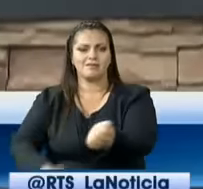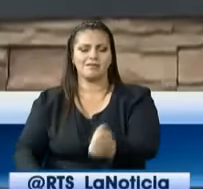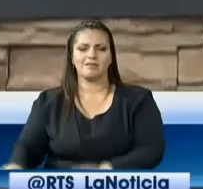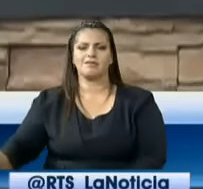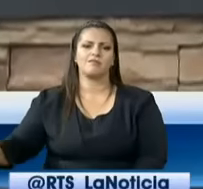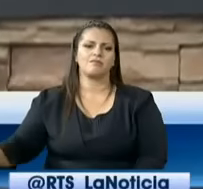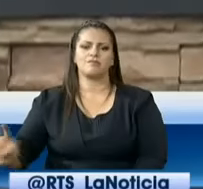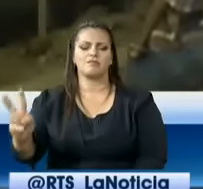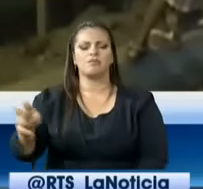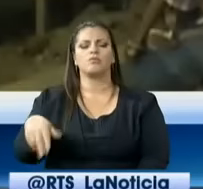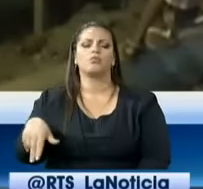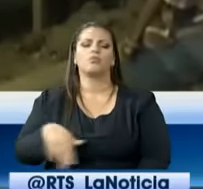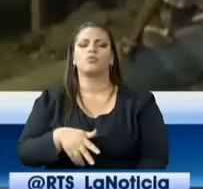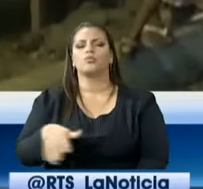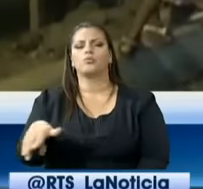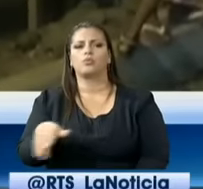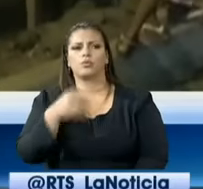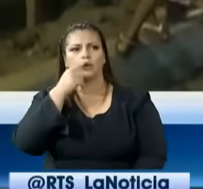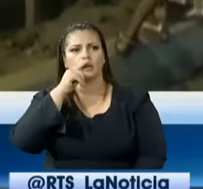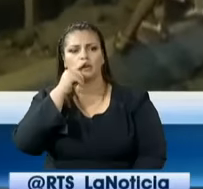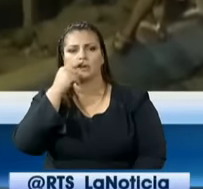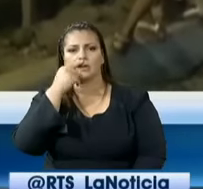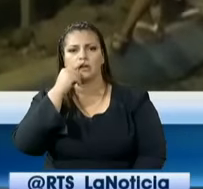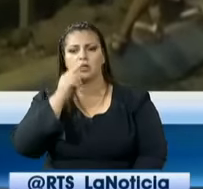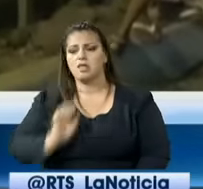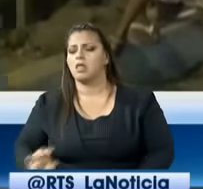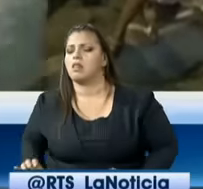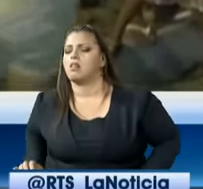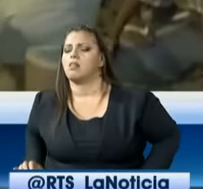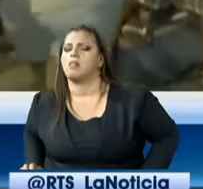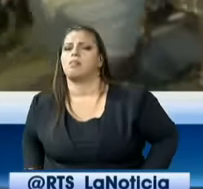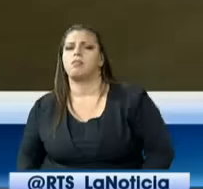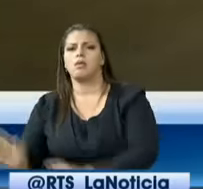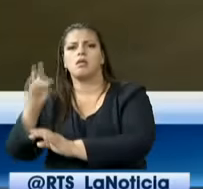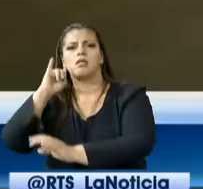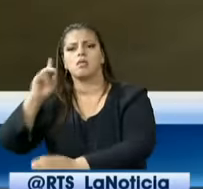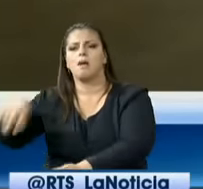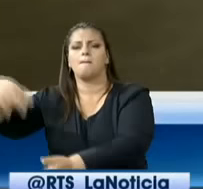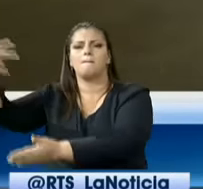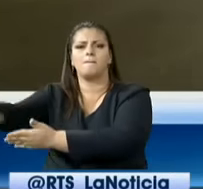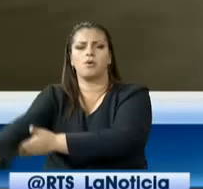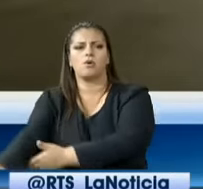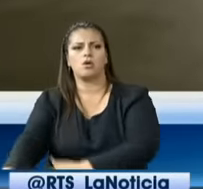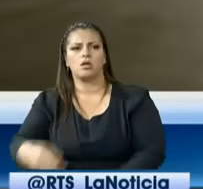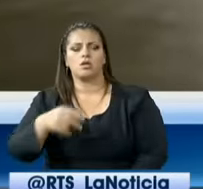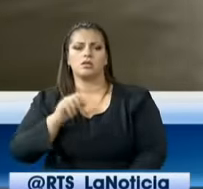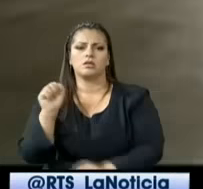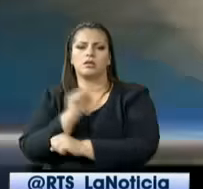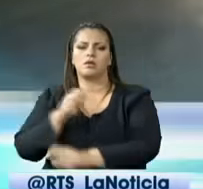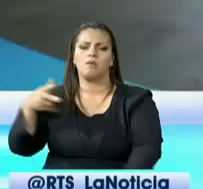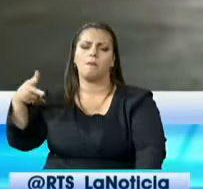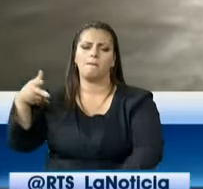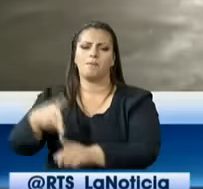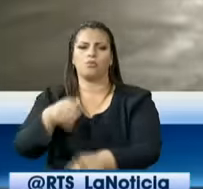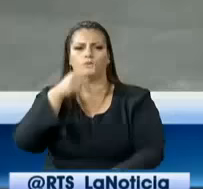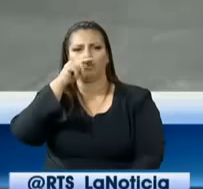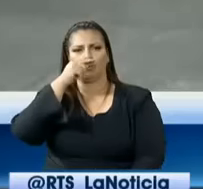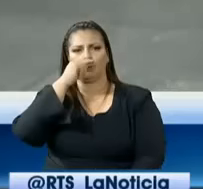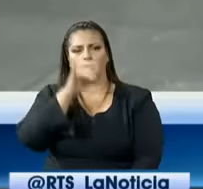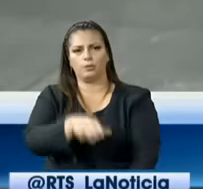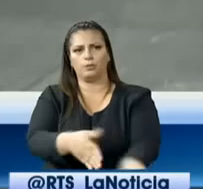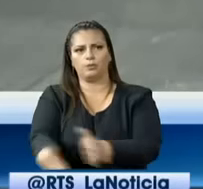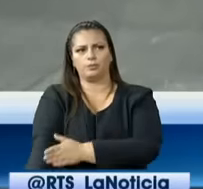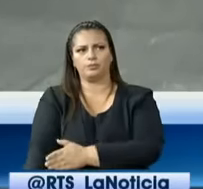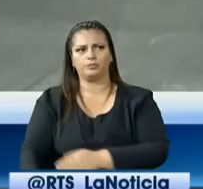sido uno, sino eran dos. Los habitantes piden la colocación de señales de tránsito para que en el lugar no se exceda el límite de velocidad permitido. A